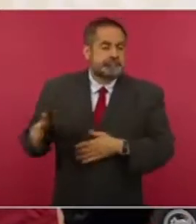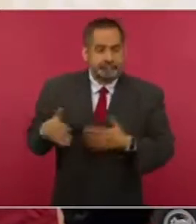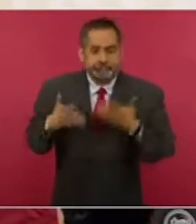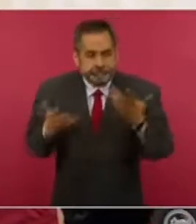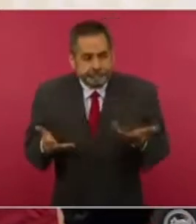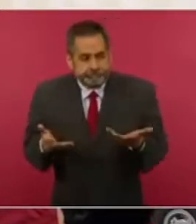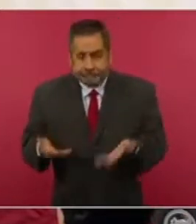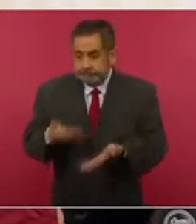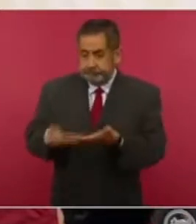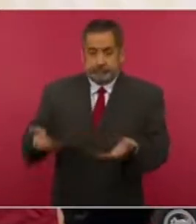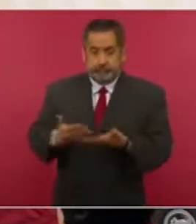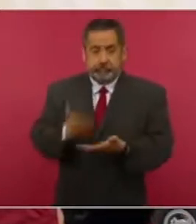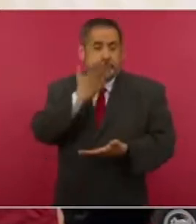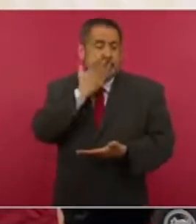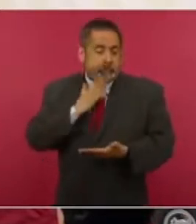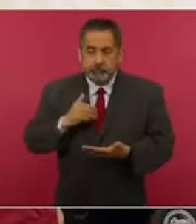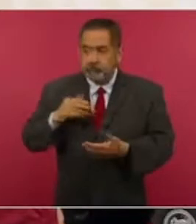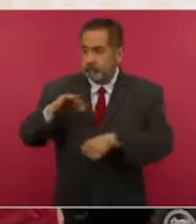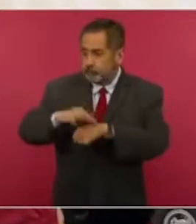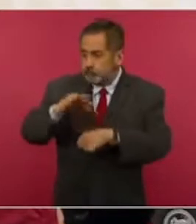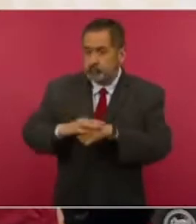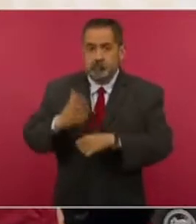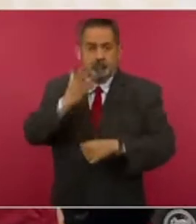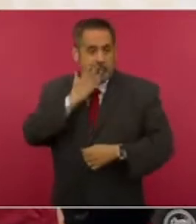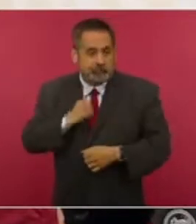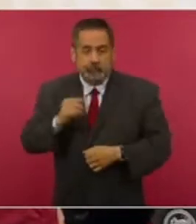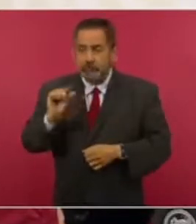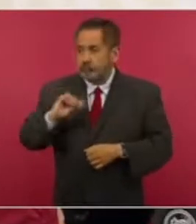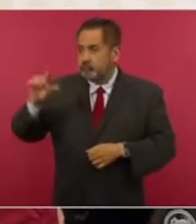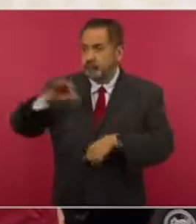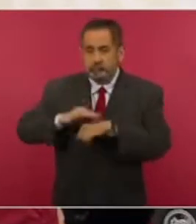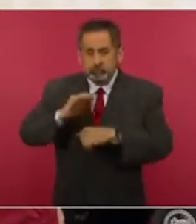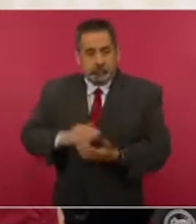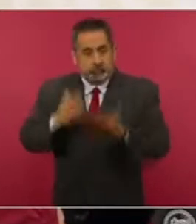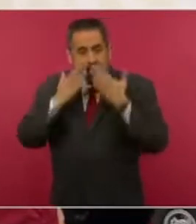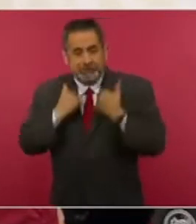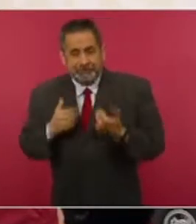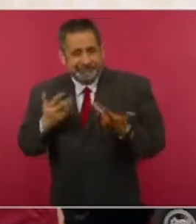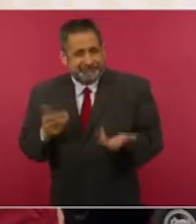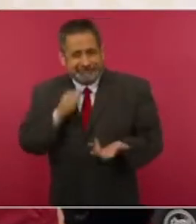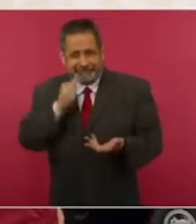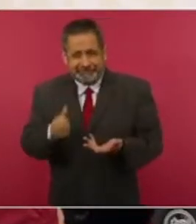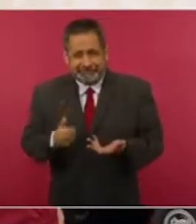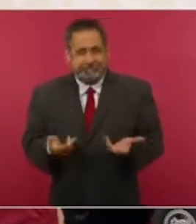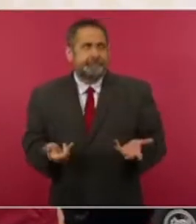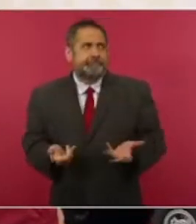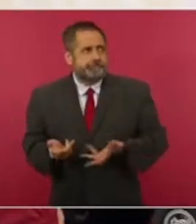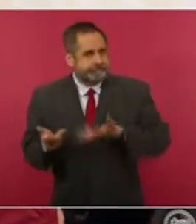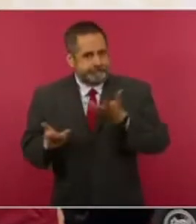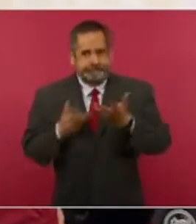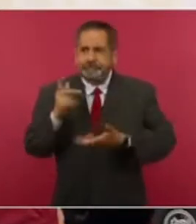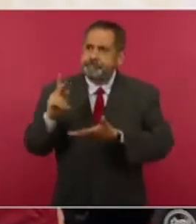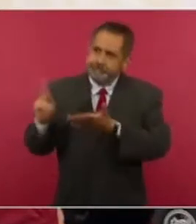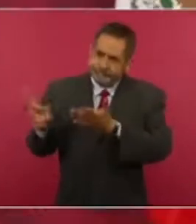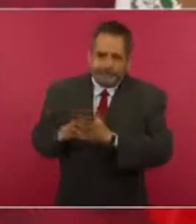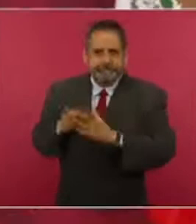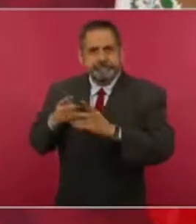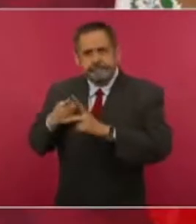no tiene médicos ni tiene los especialistas que necesita. Entonces estamos batallando con